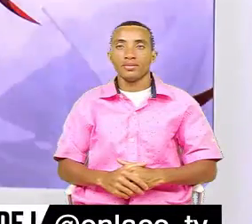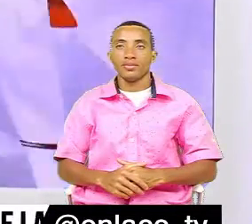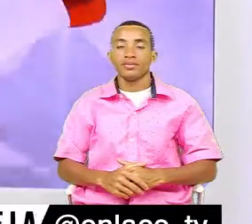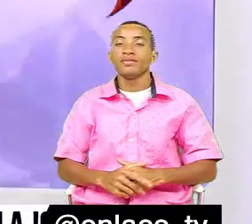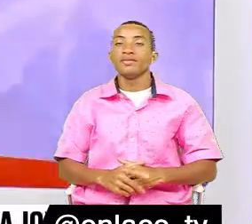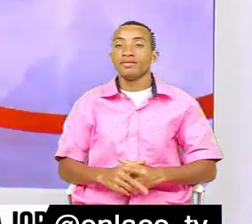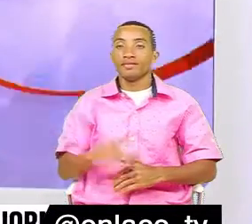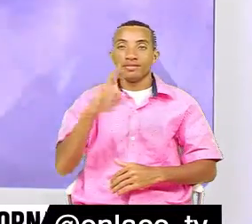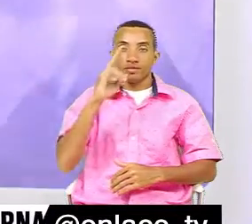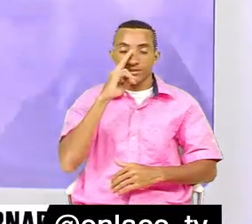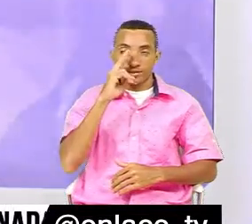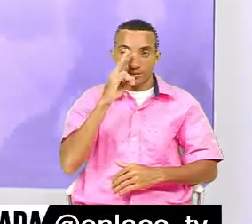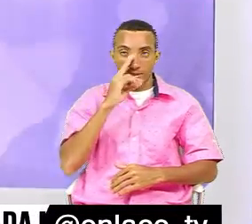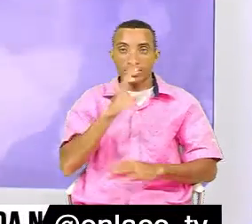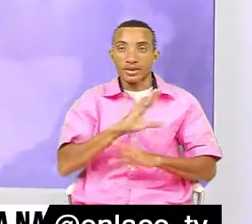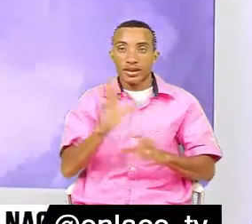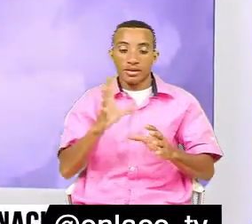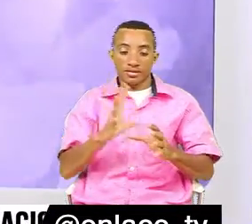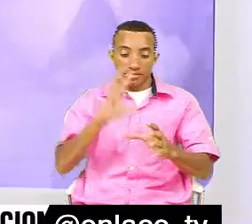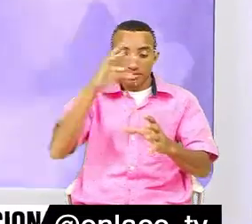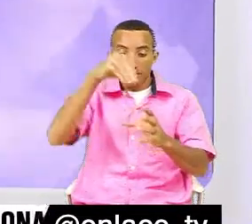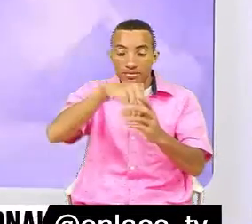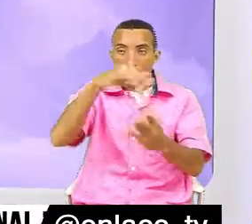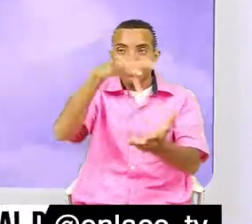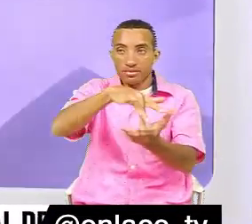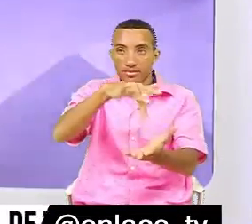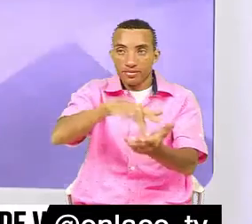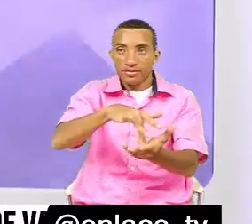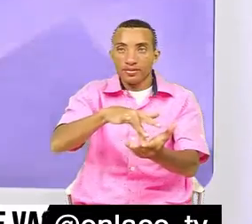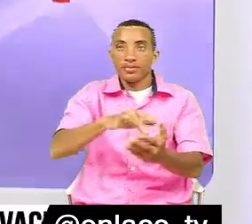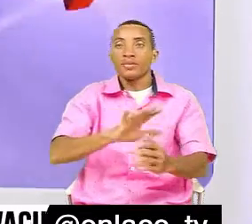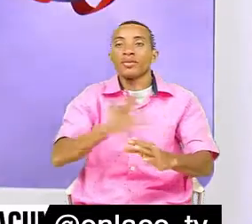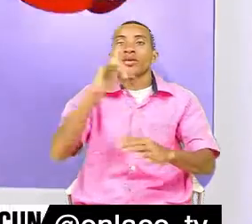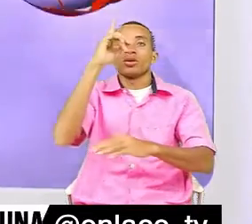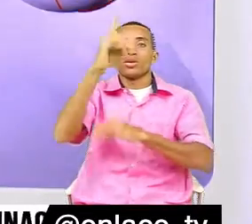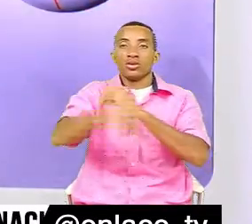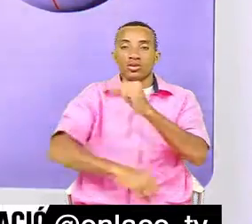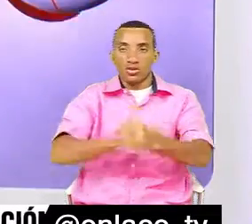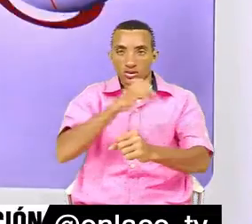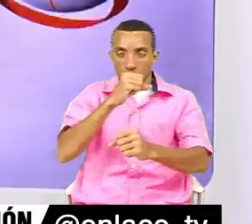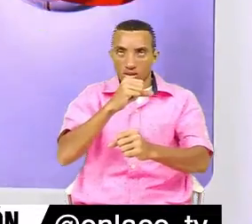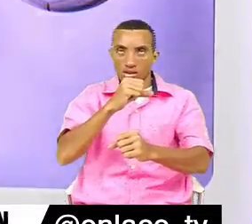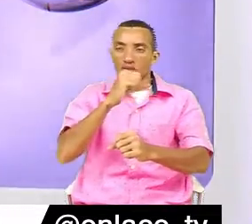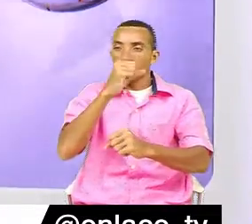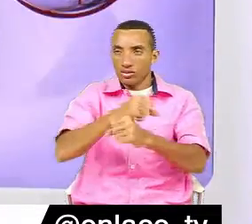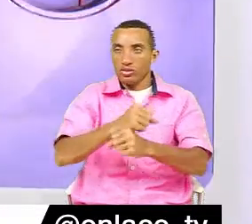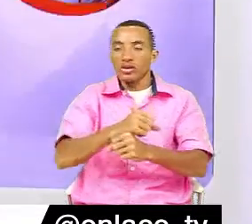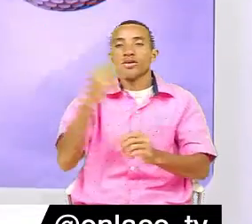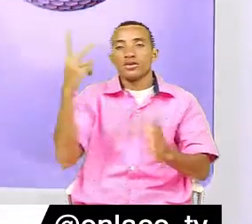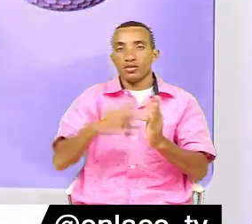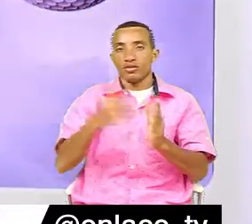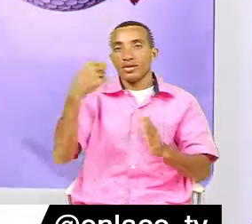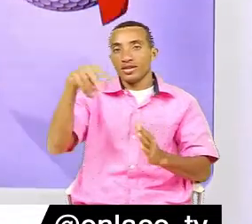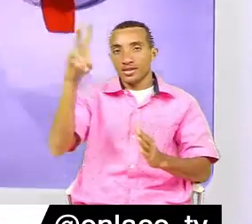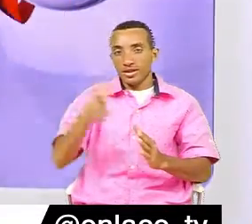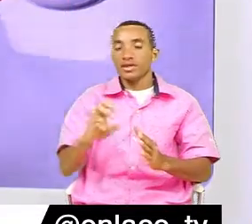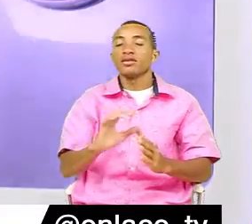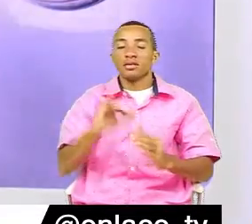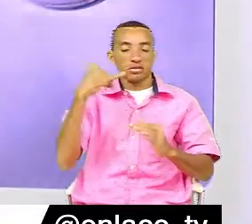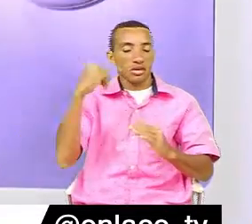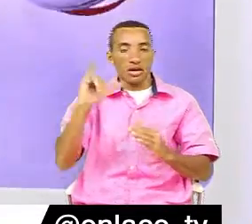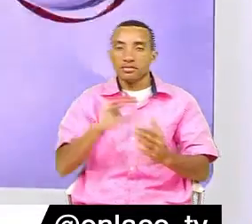Atlético Nacional asegura su participación en la Copa Libertadores del año 2017 y ahora buscará la Copa